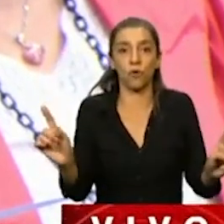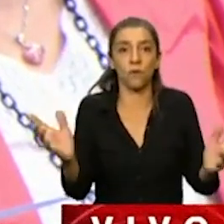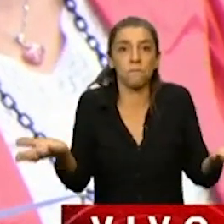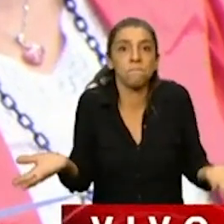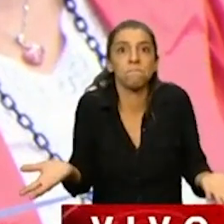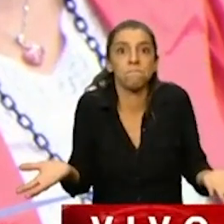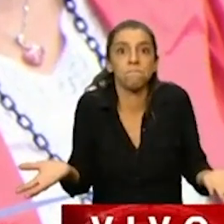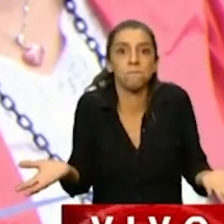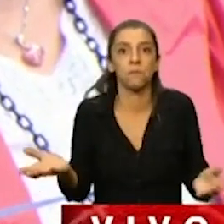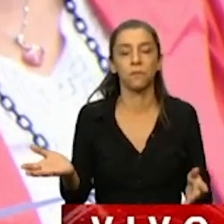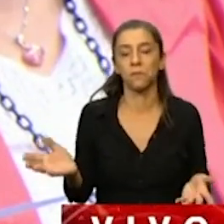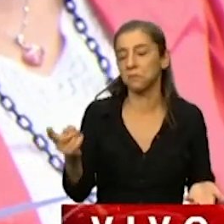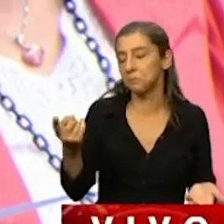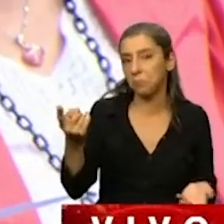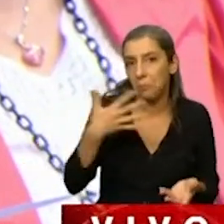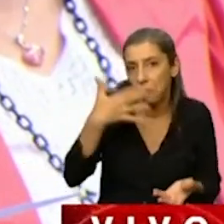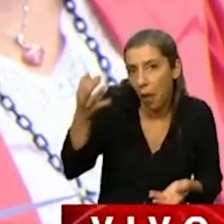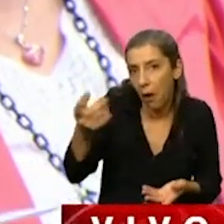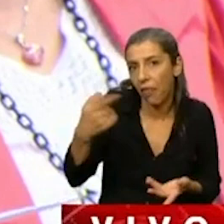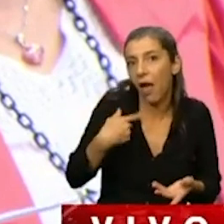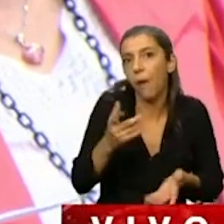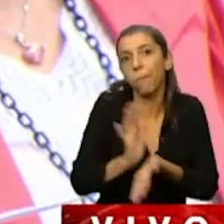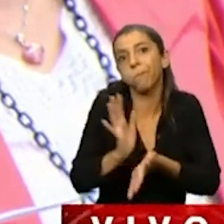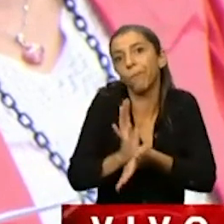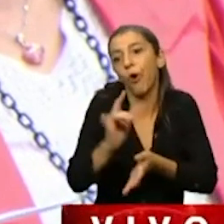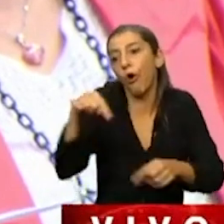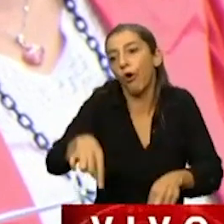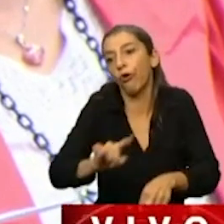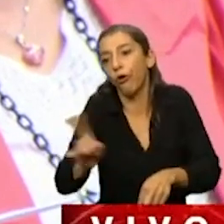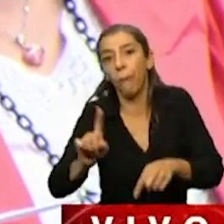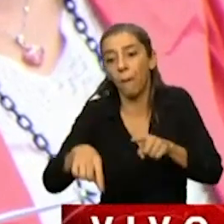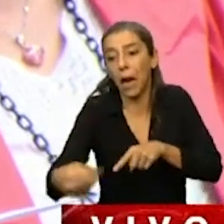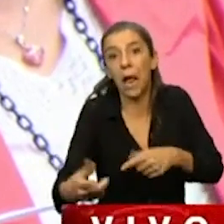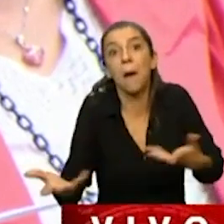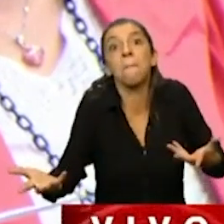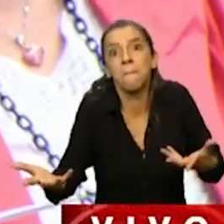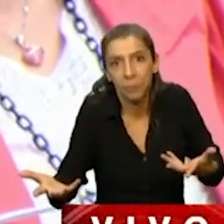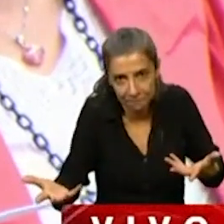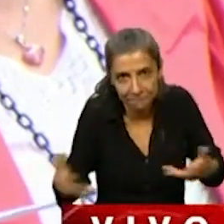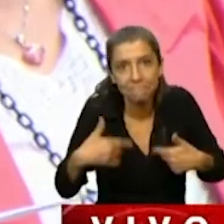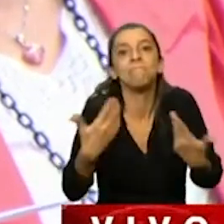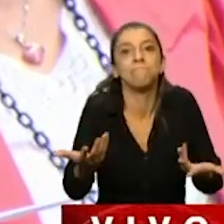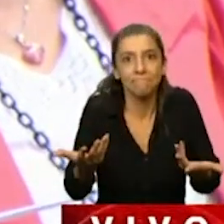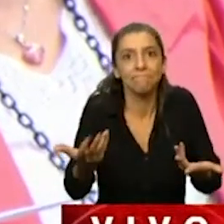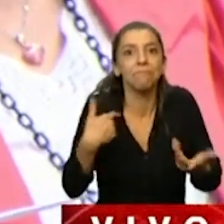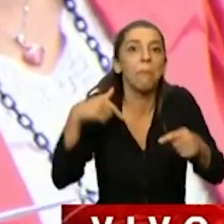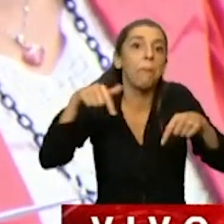no está siendo considerado. Por eso, señor presidente,